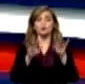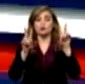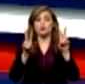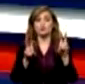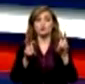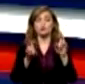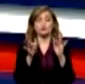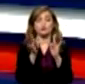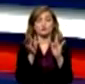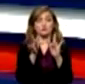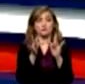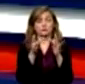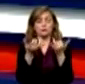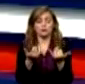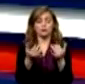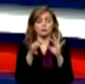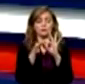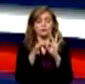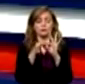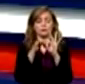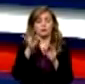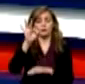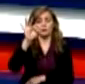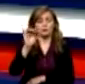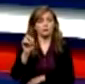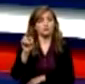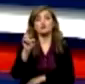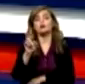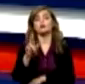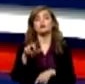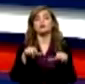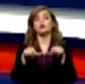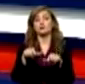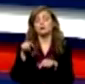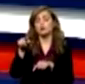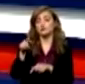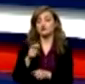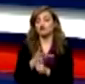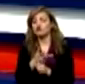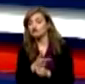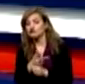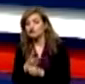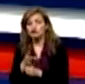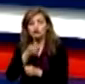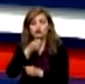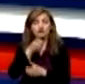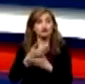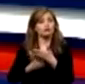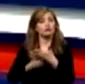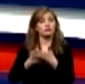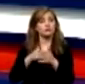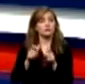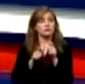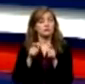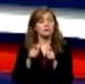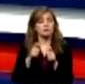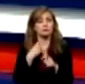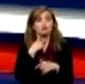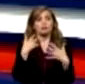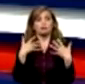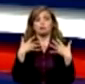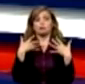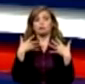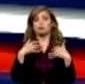amigos, hacemos contacto a esta hora con nuestra compañera Fernanda Ceballos, quien se encuentra en este sector de Rumiñahui, donde aún los vecinos no se sobreponen del